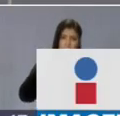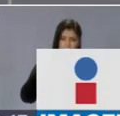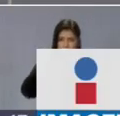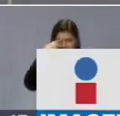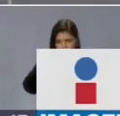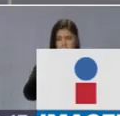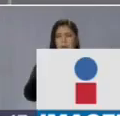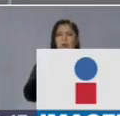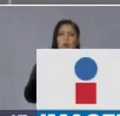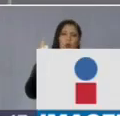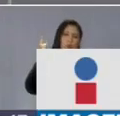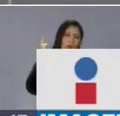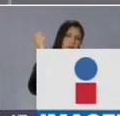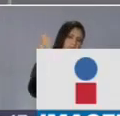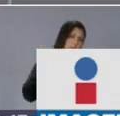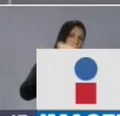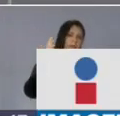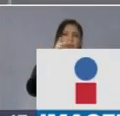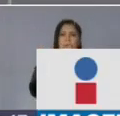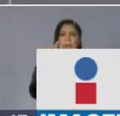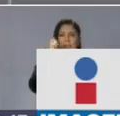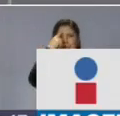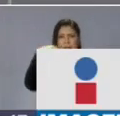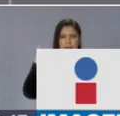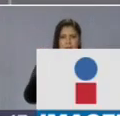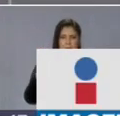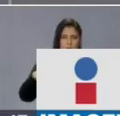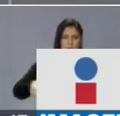el mayor de los éxitos en su gestión.